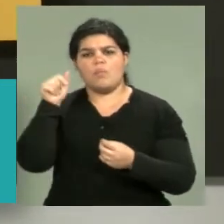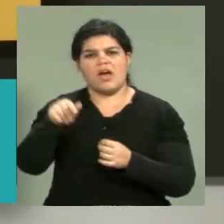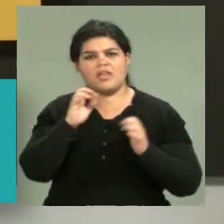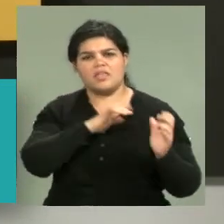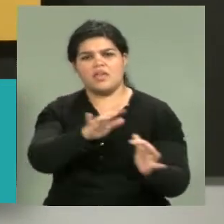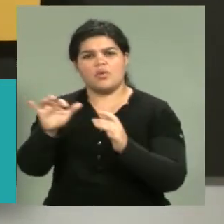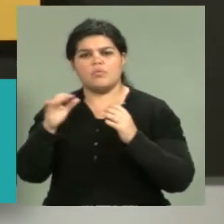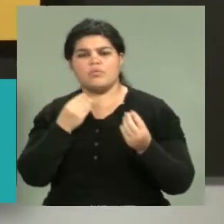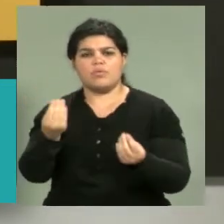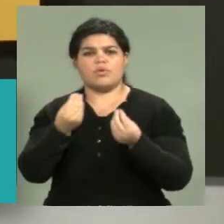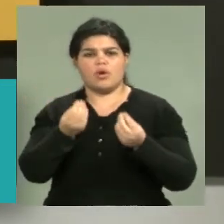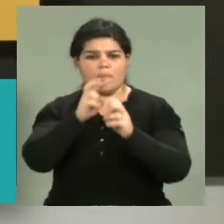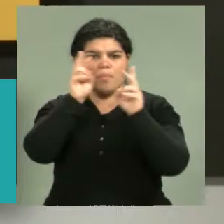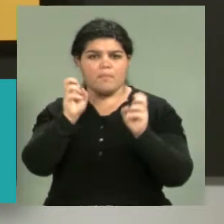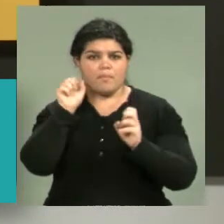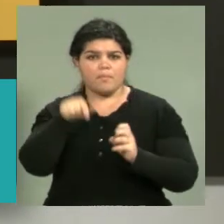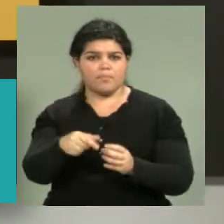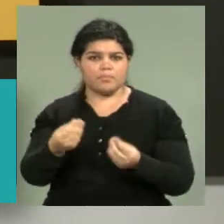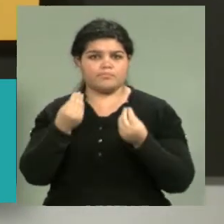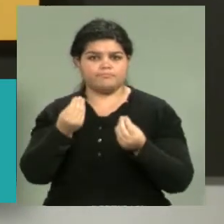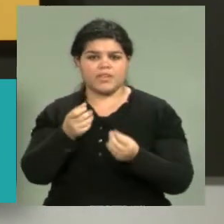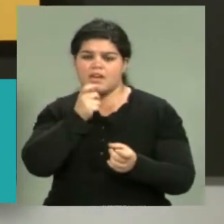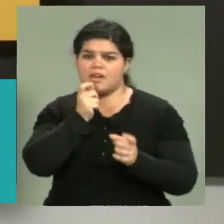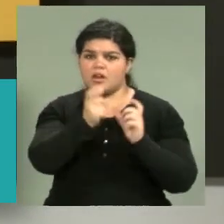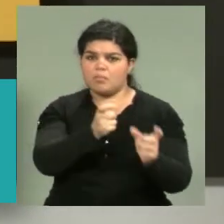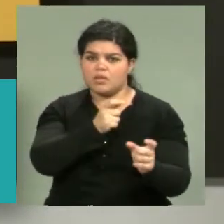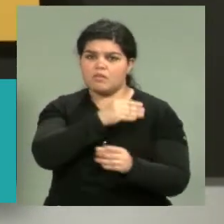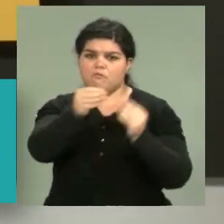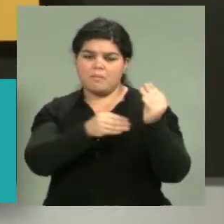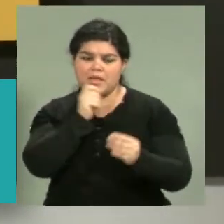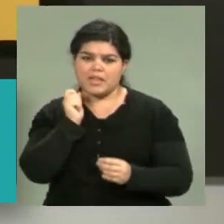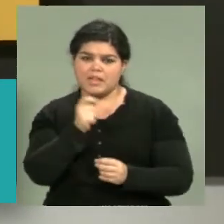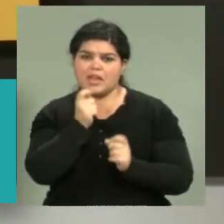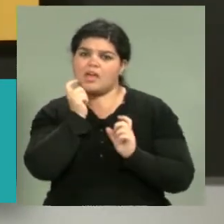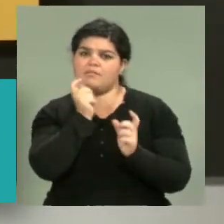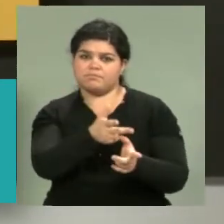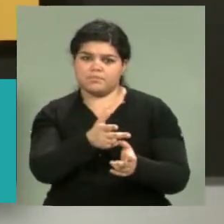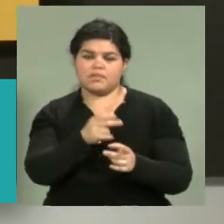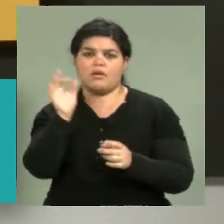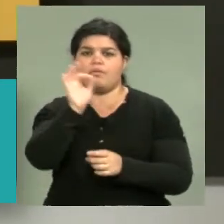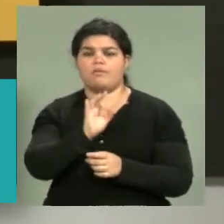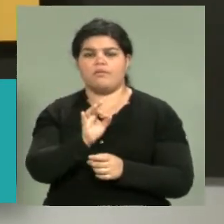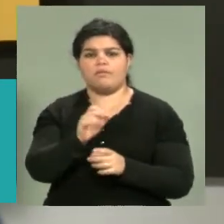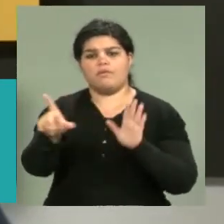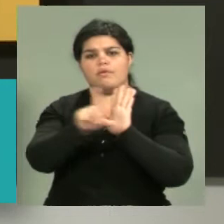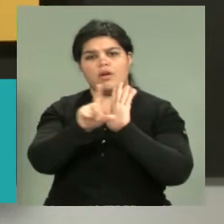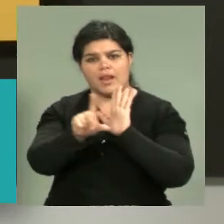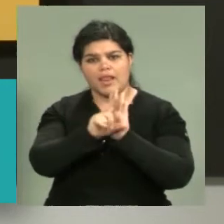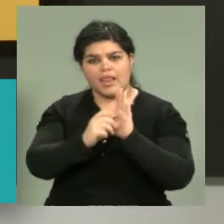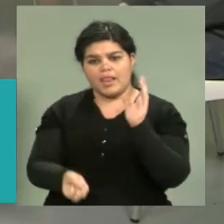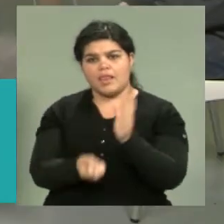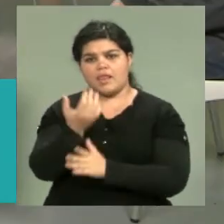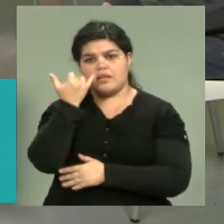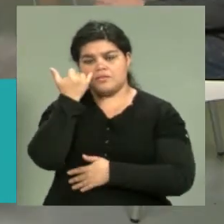discusión para poder dar una respuesta a esa familia en un momento y para generar una legislación? Digo, que ya está hoy